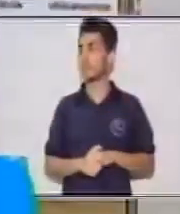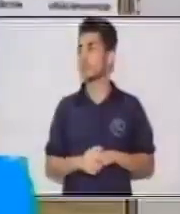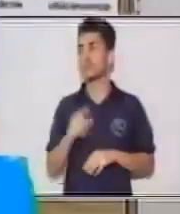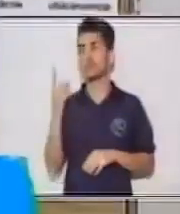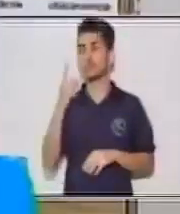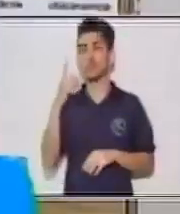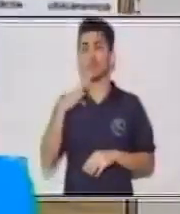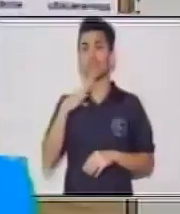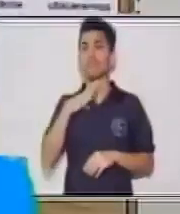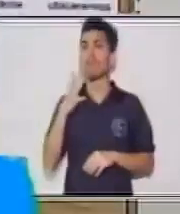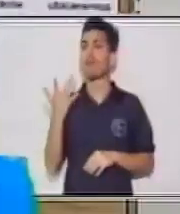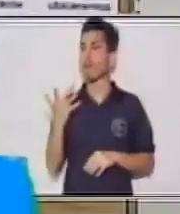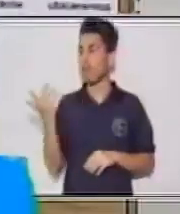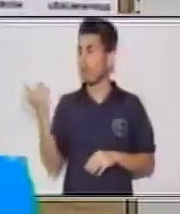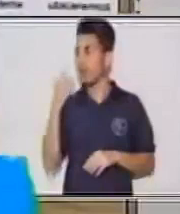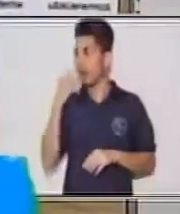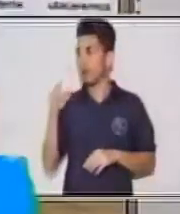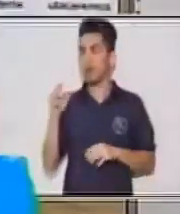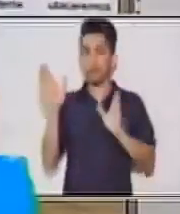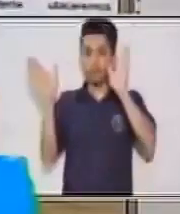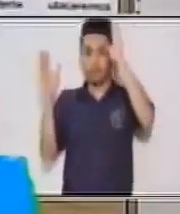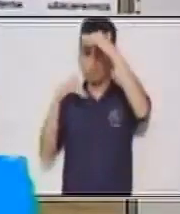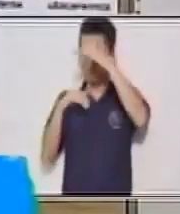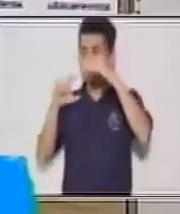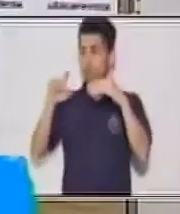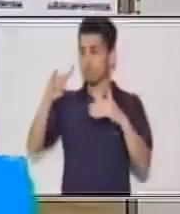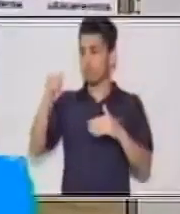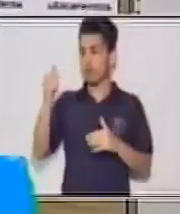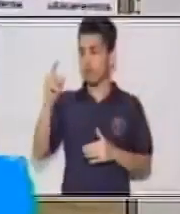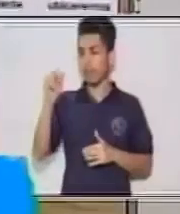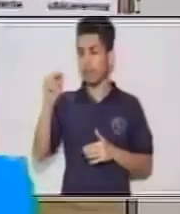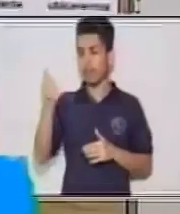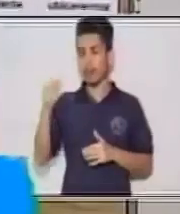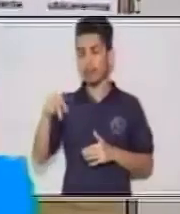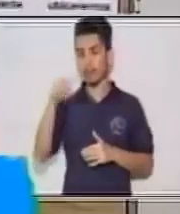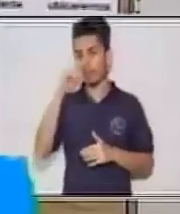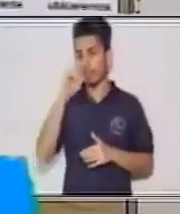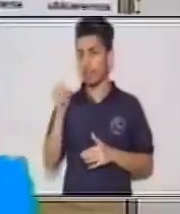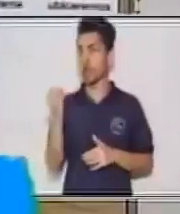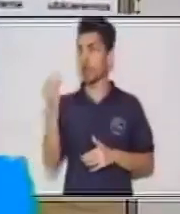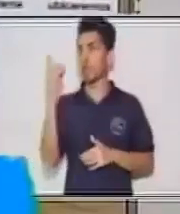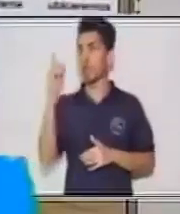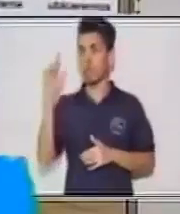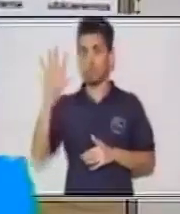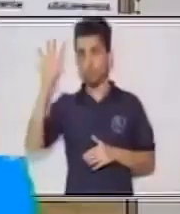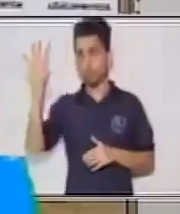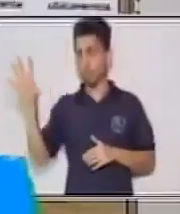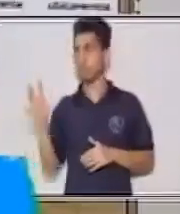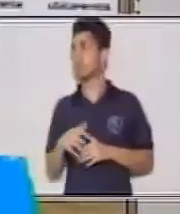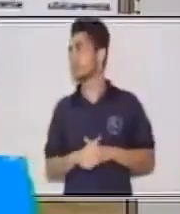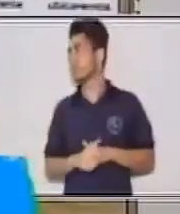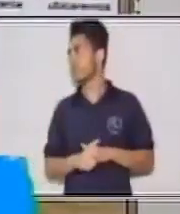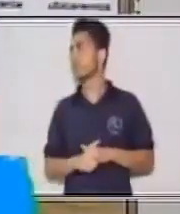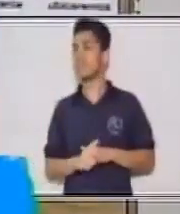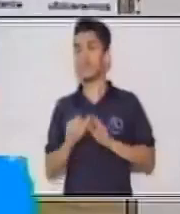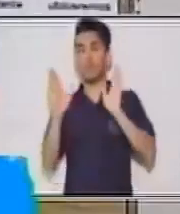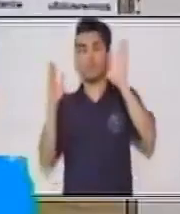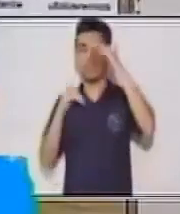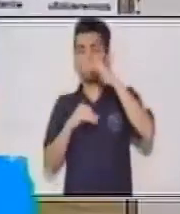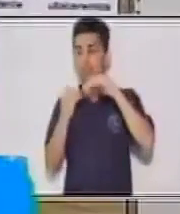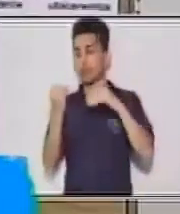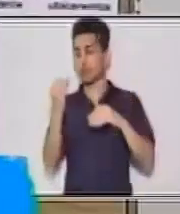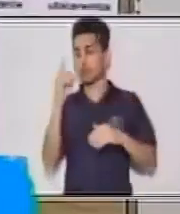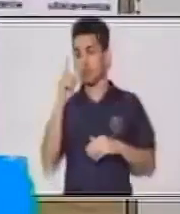tenemos del cuadrante aquel el cuadrante número 1, ¿sí? Entonces, el cuadrante número 1,